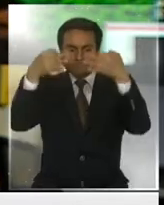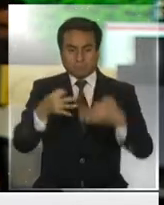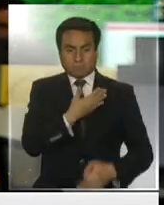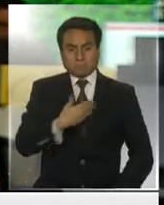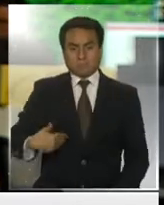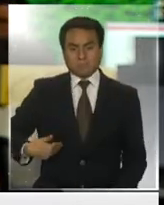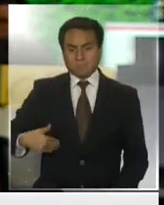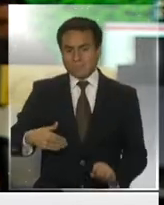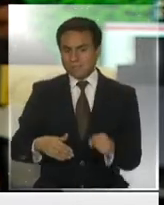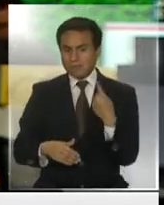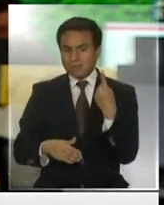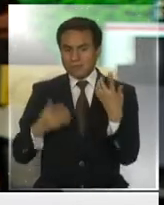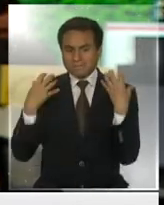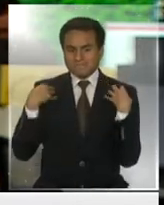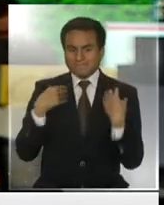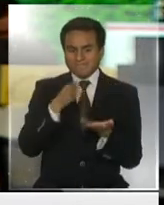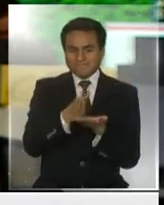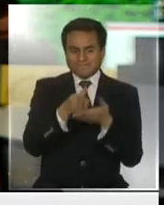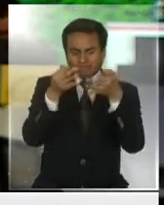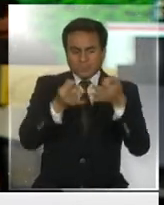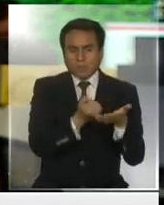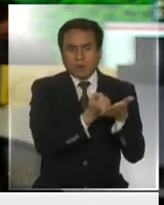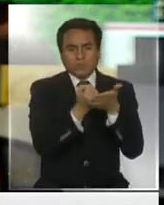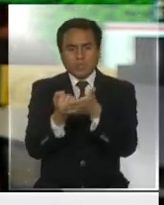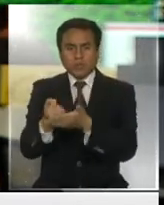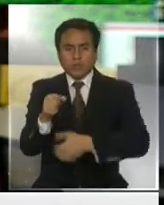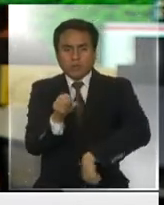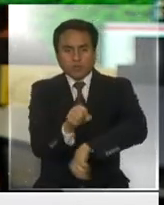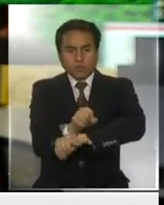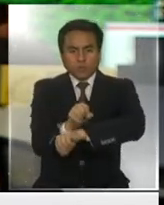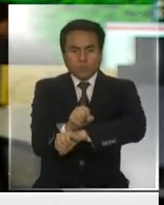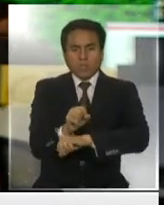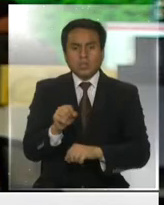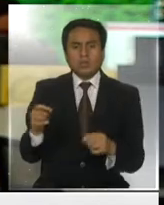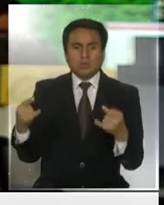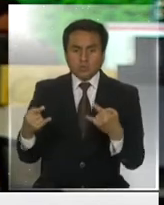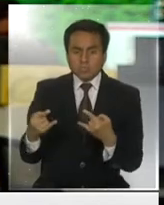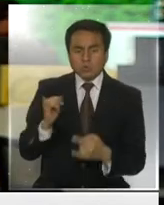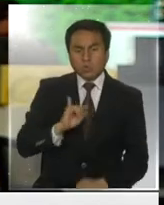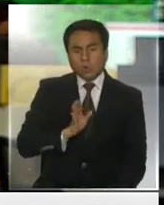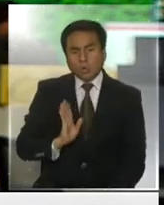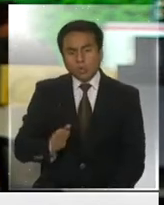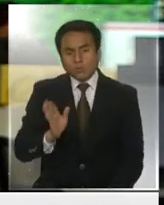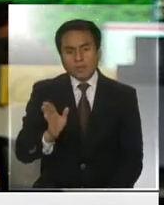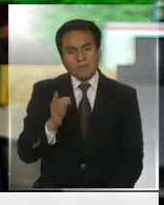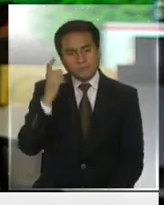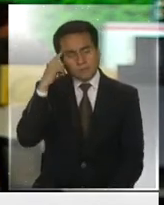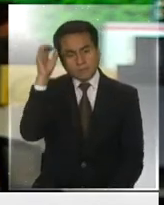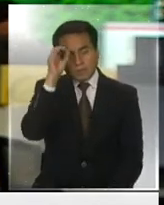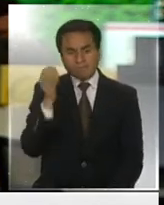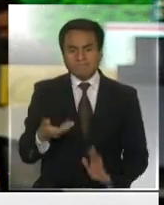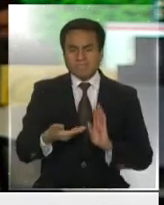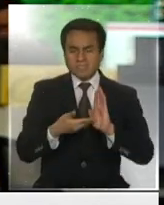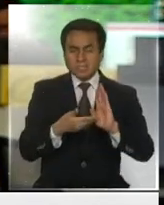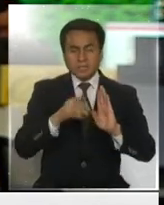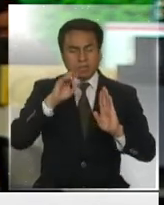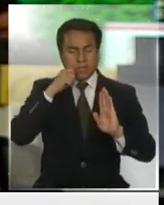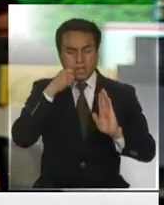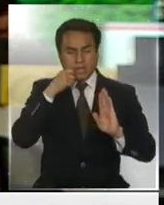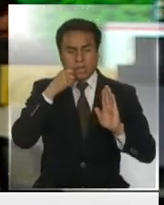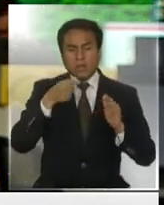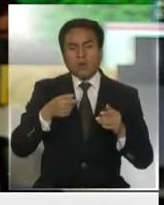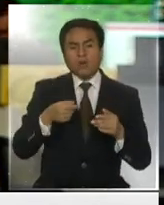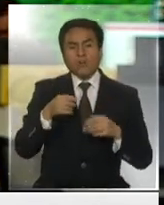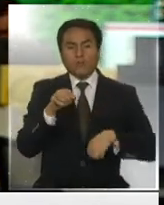gobierno, que es el primero que tiene que definir cómo puede ayudar al fútbol para continuar, también toma en cuenta lo que significaría esto de decir